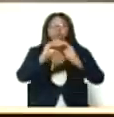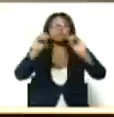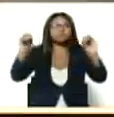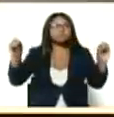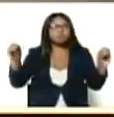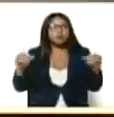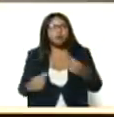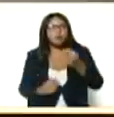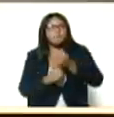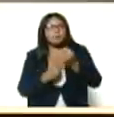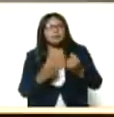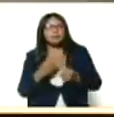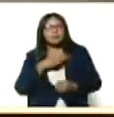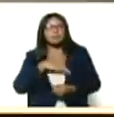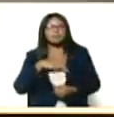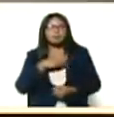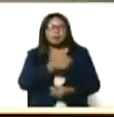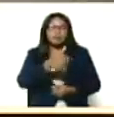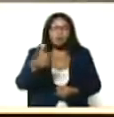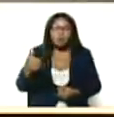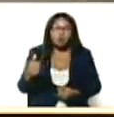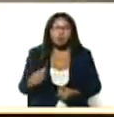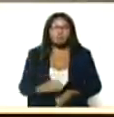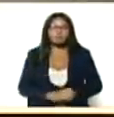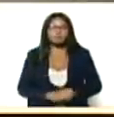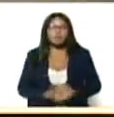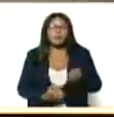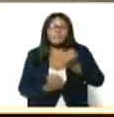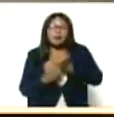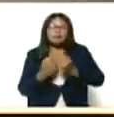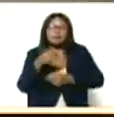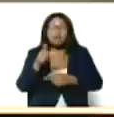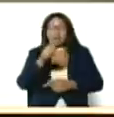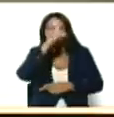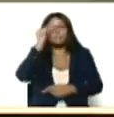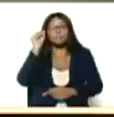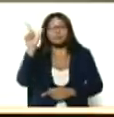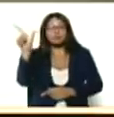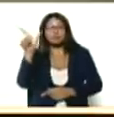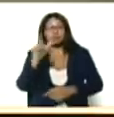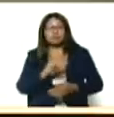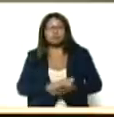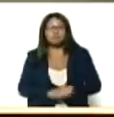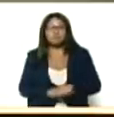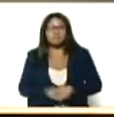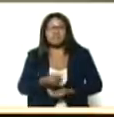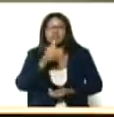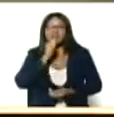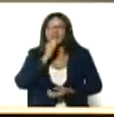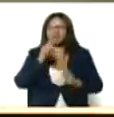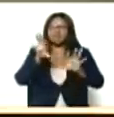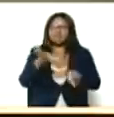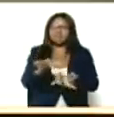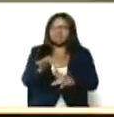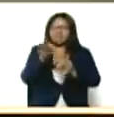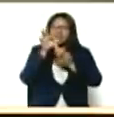bases y que sean las bases del Partido Socialista Unido de Venezuela quienes